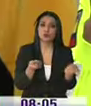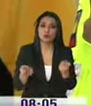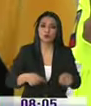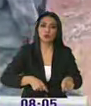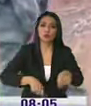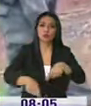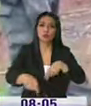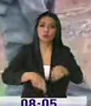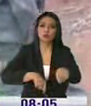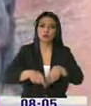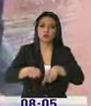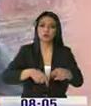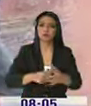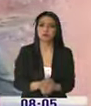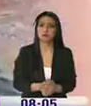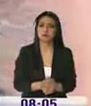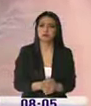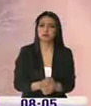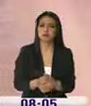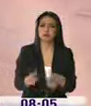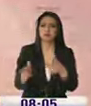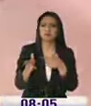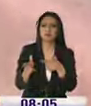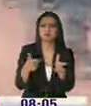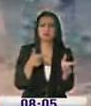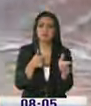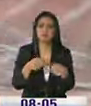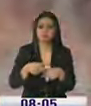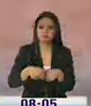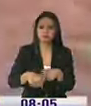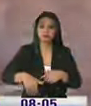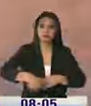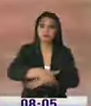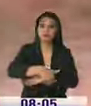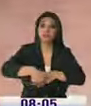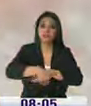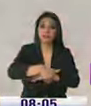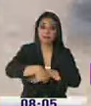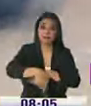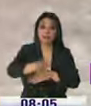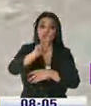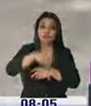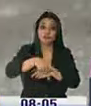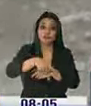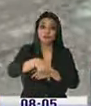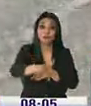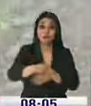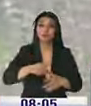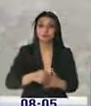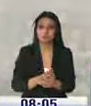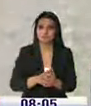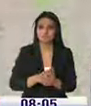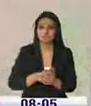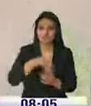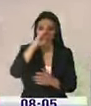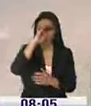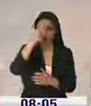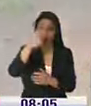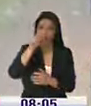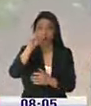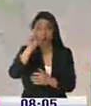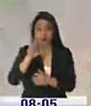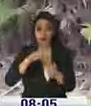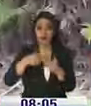de narcotráfico. El cruce de fuego se registró a menos de 2 kilómetros de la línea de frontera. Con la seguridad reforzada por agentes del GOE, GEMA y